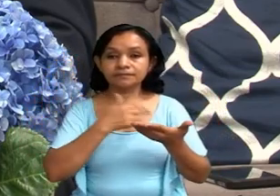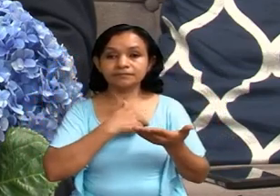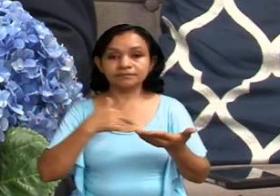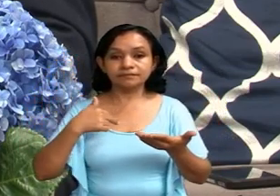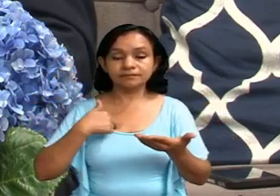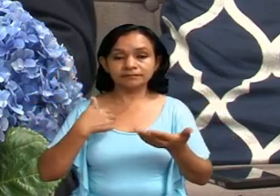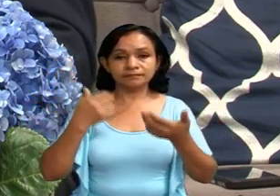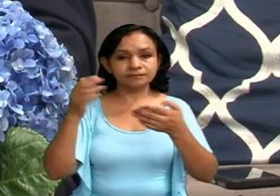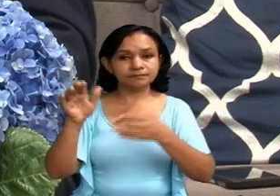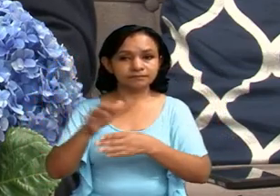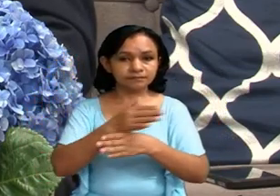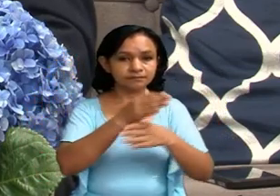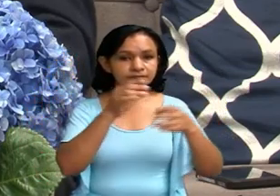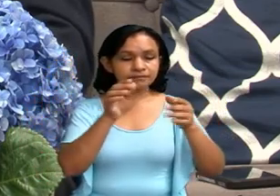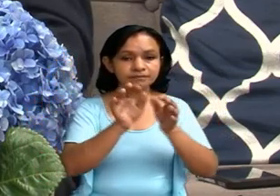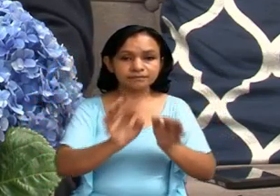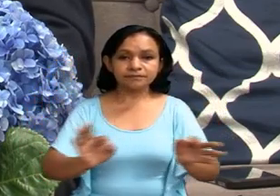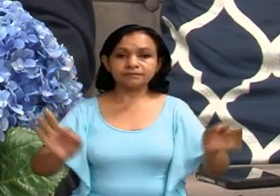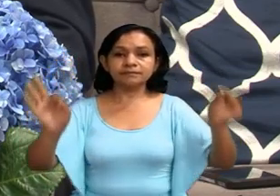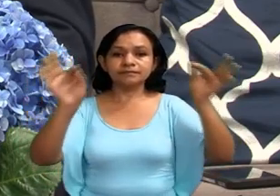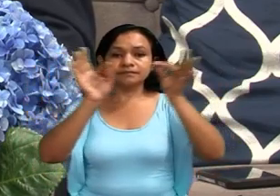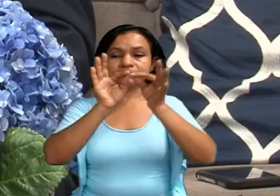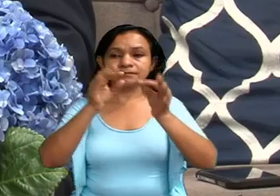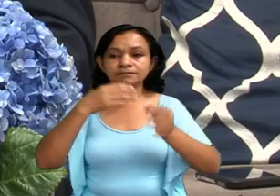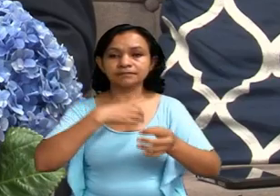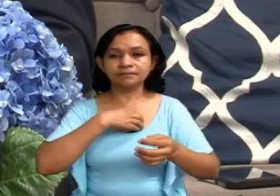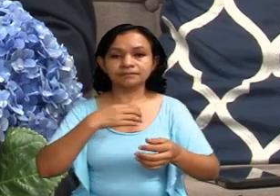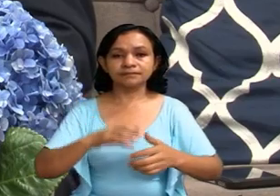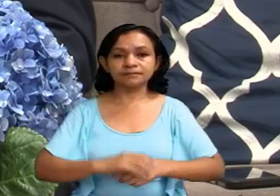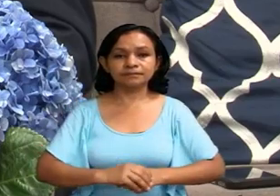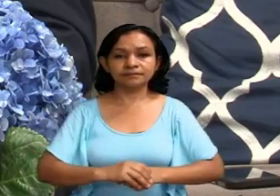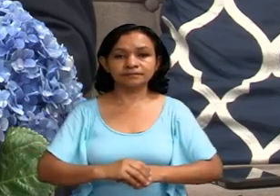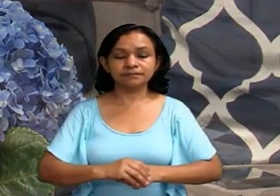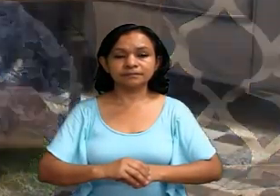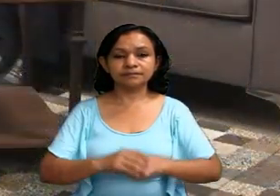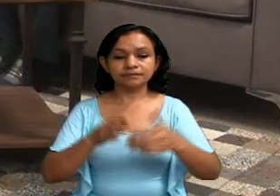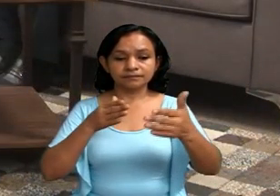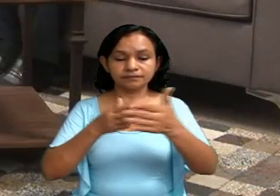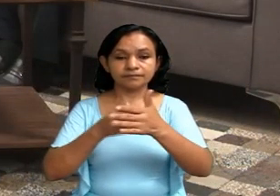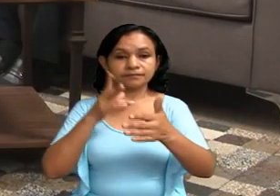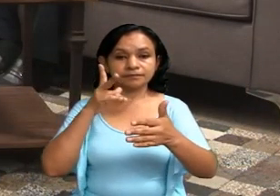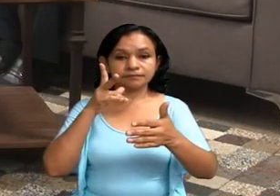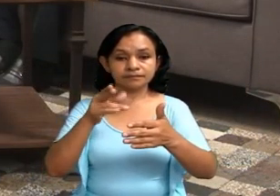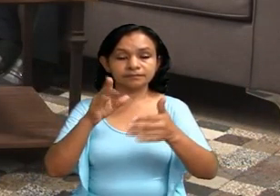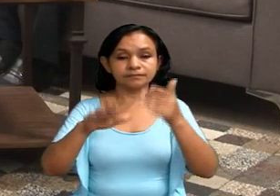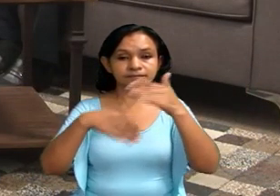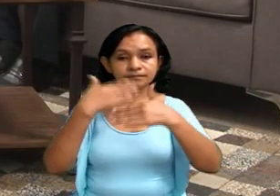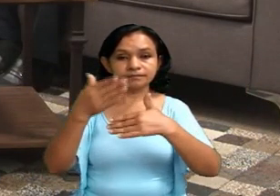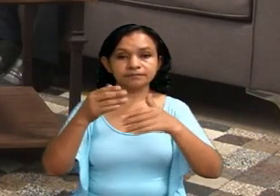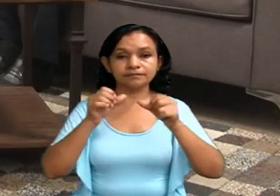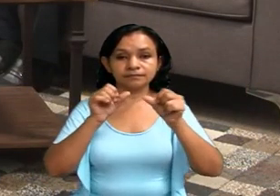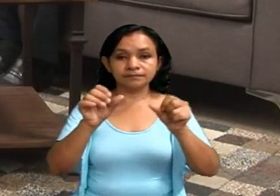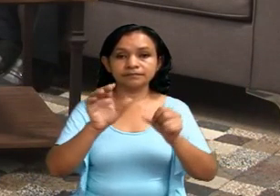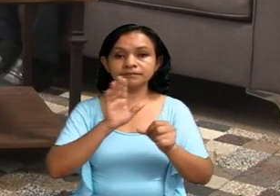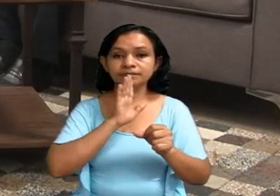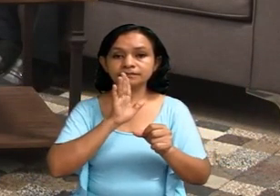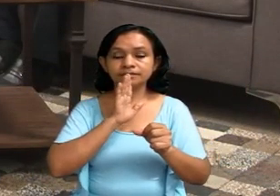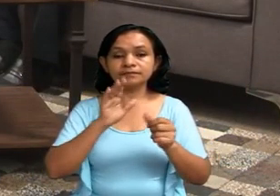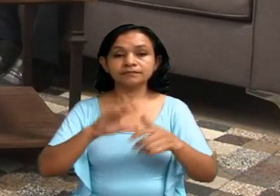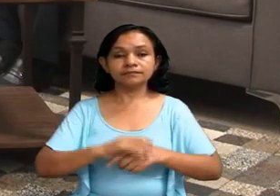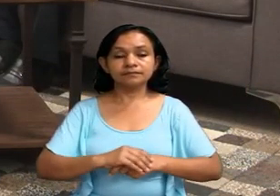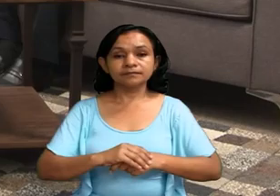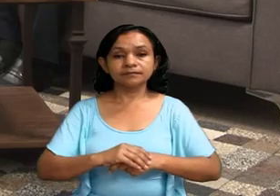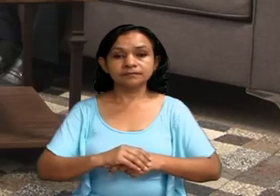los referentes más importantes de nuestra identidad. Compañero Ramón, tenemos que hacer una pausa, pero al volver, aprovechando su compañía